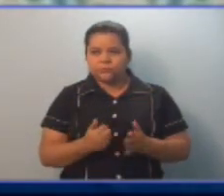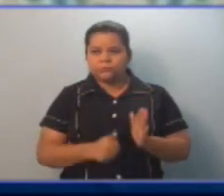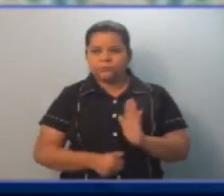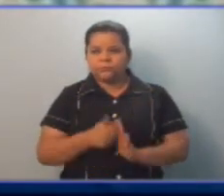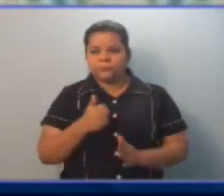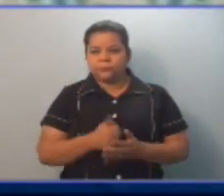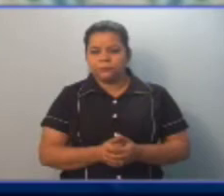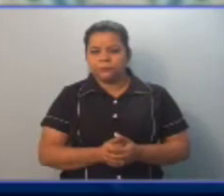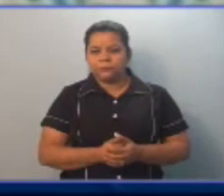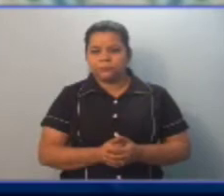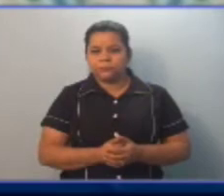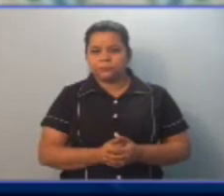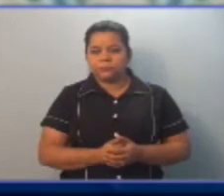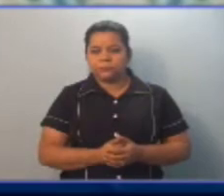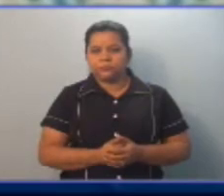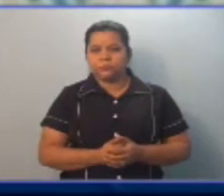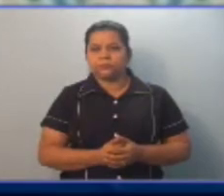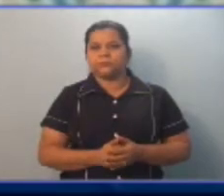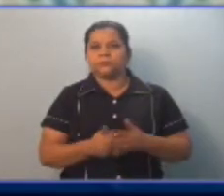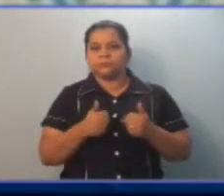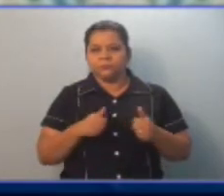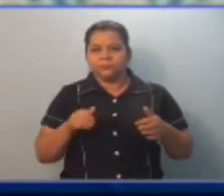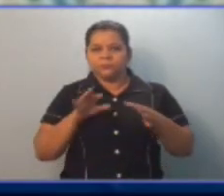porque hay interpretaciones, por ejemplo, como las